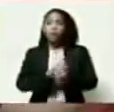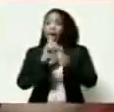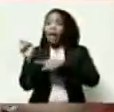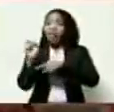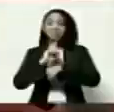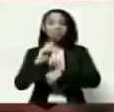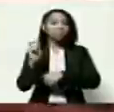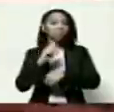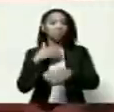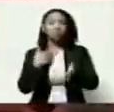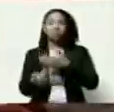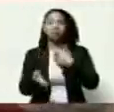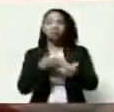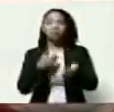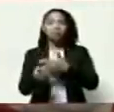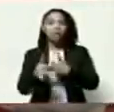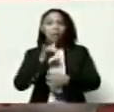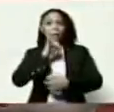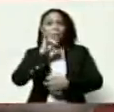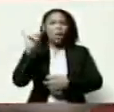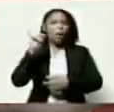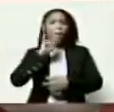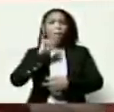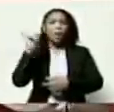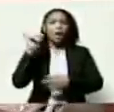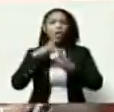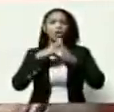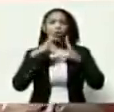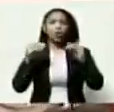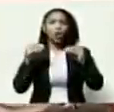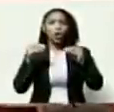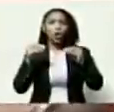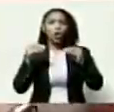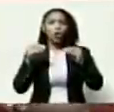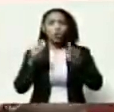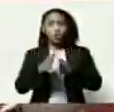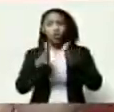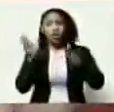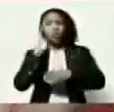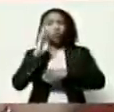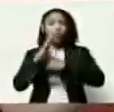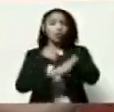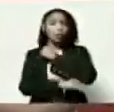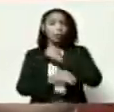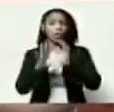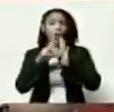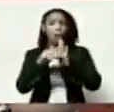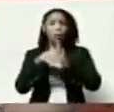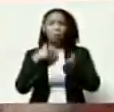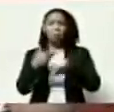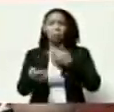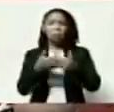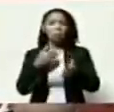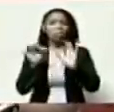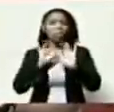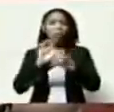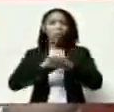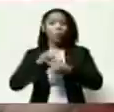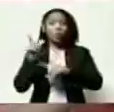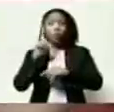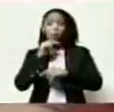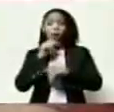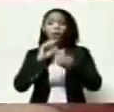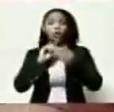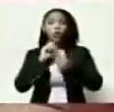Ellos no les importa, han sido denunciados por todos lados como unos grandes corruptos saqueadores y no les importa nada porque ellos no tienen códigos